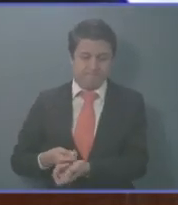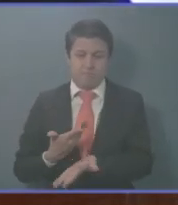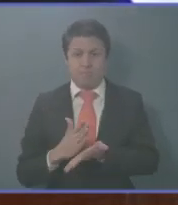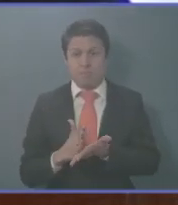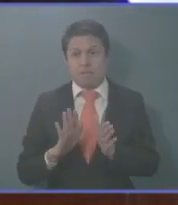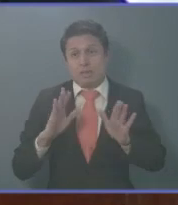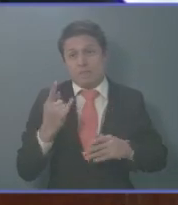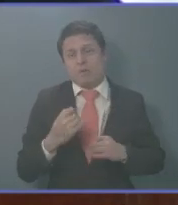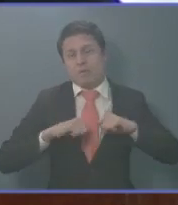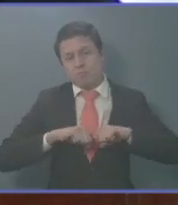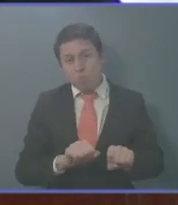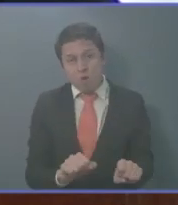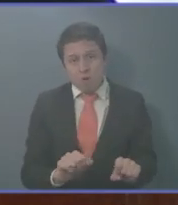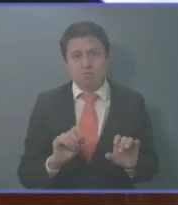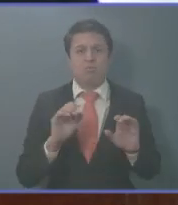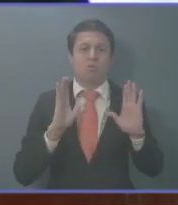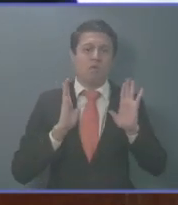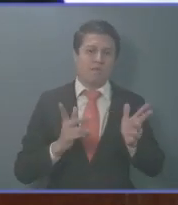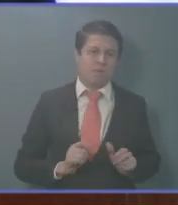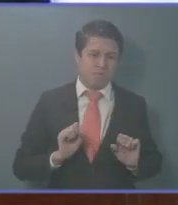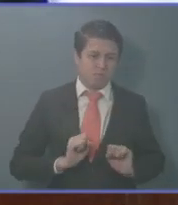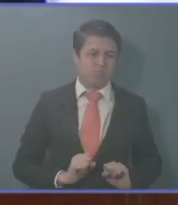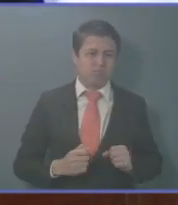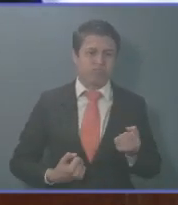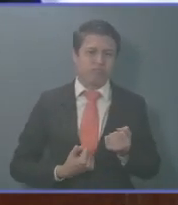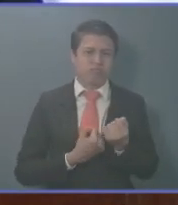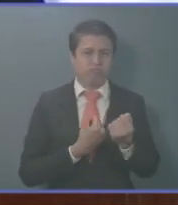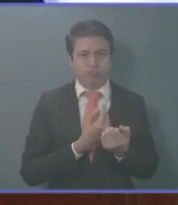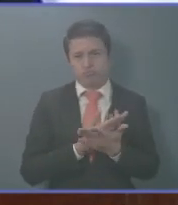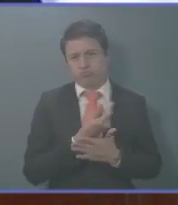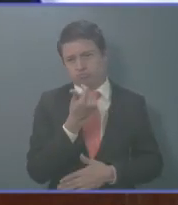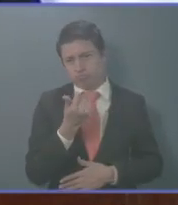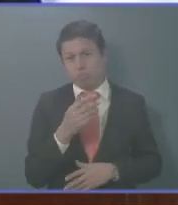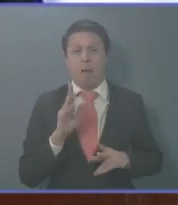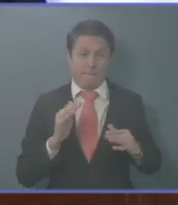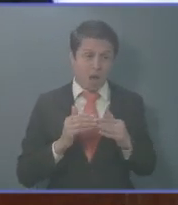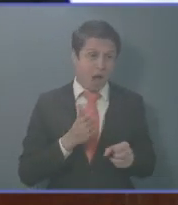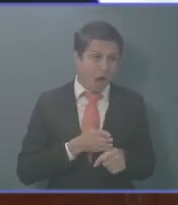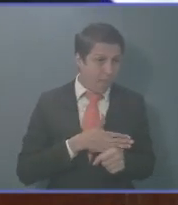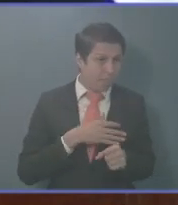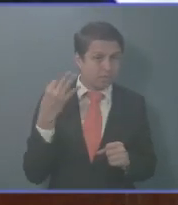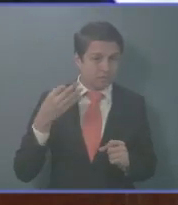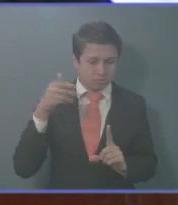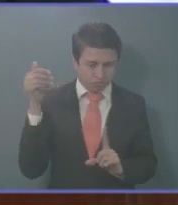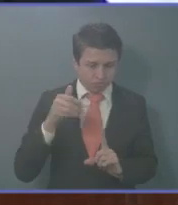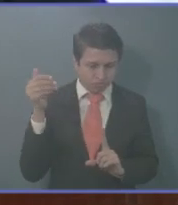pueda, en primer lugar, estar capacitado para poder atender